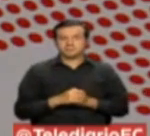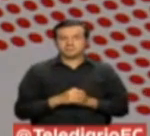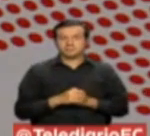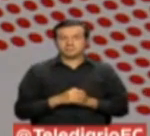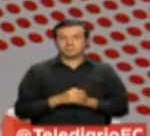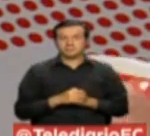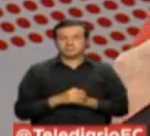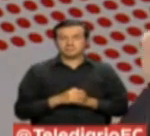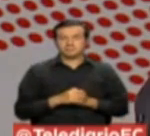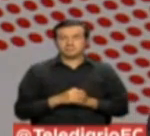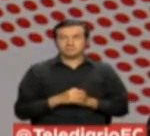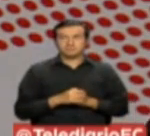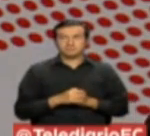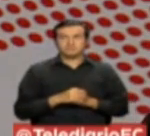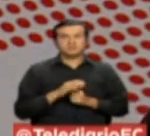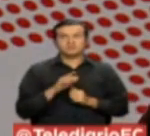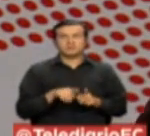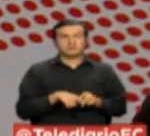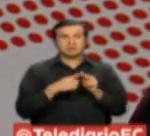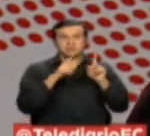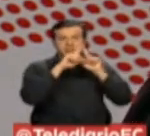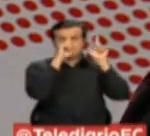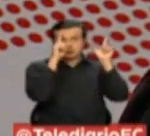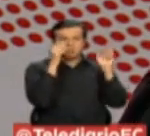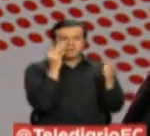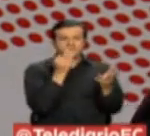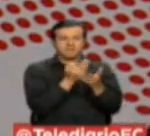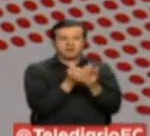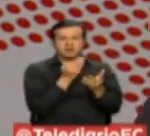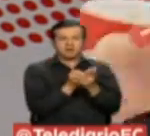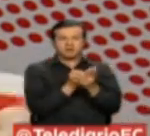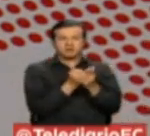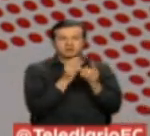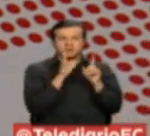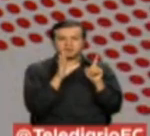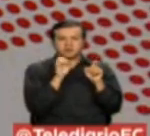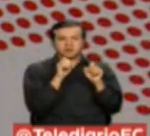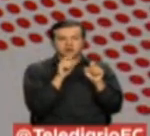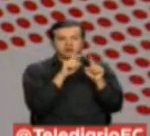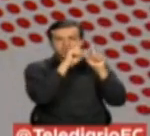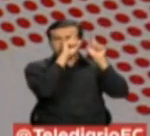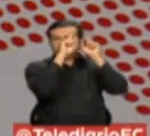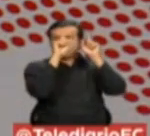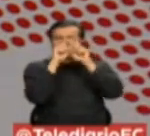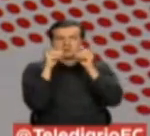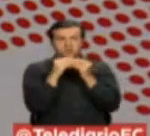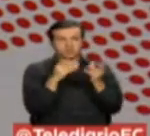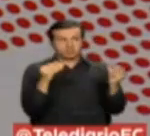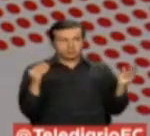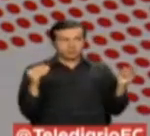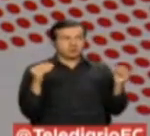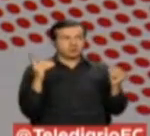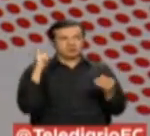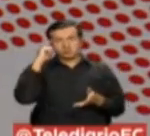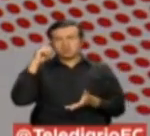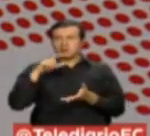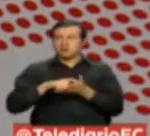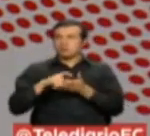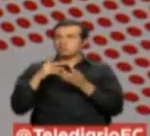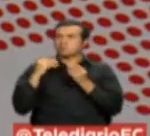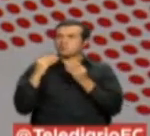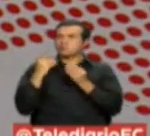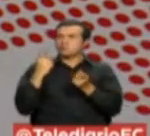comienzan a facturar a 60 proveedores, muchos contratistas del Estado,